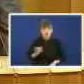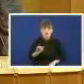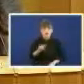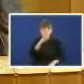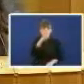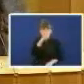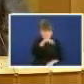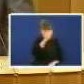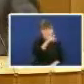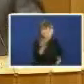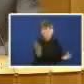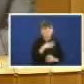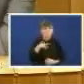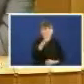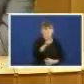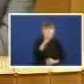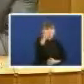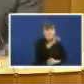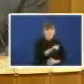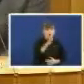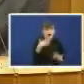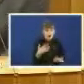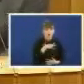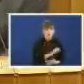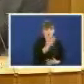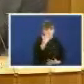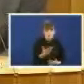as galegas agora é o momento de mostralo hoxe